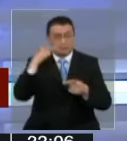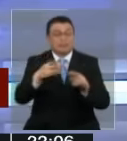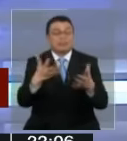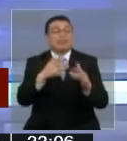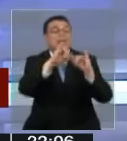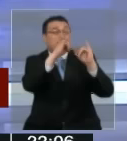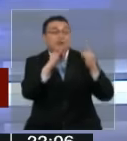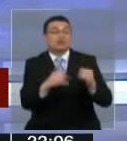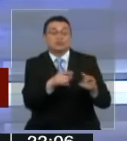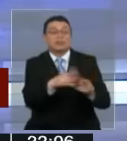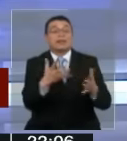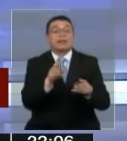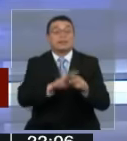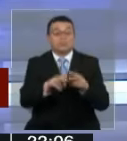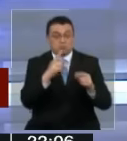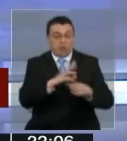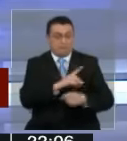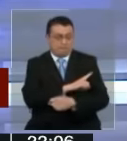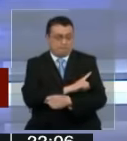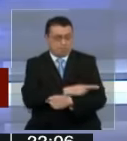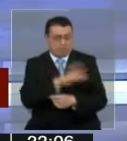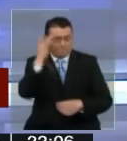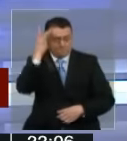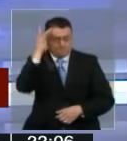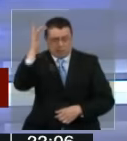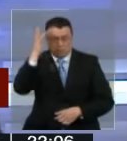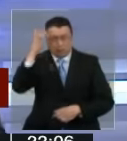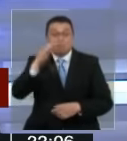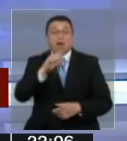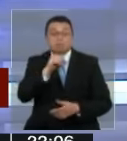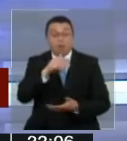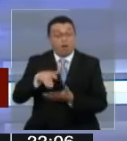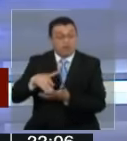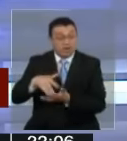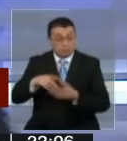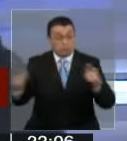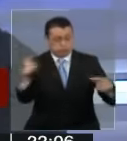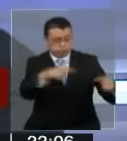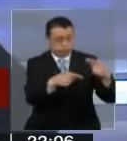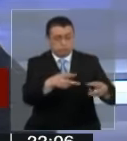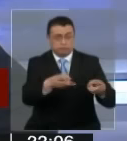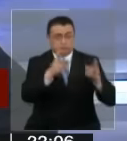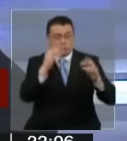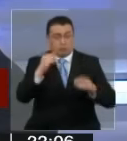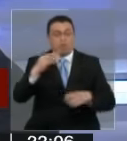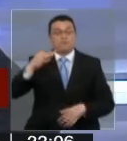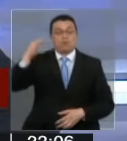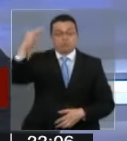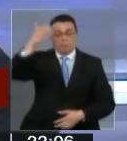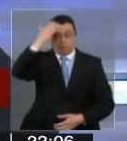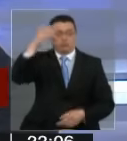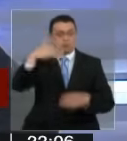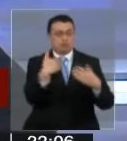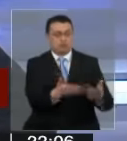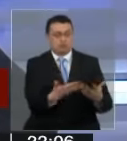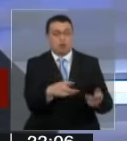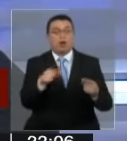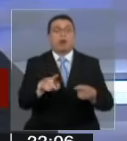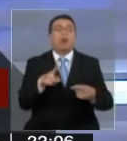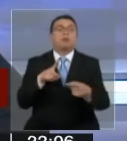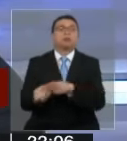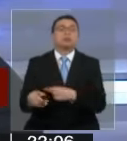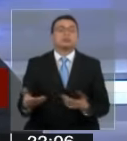era potenciar talentos de sectores vulnerables y permitirles que pudieran llegar muy lejos profesionalmente. Va a